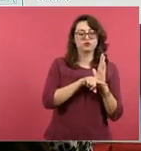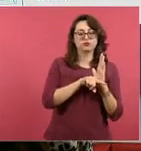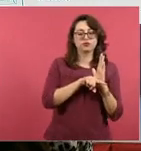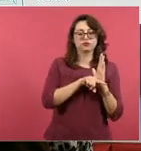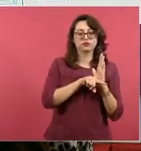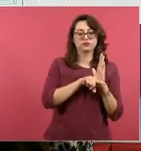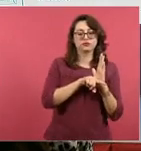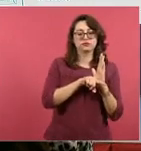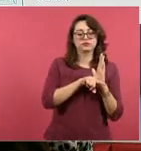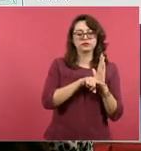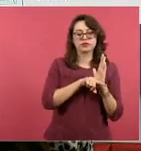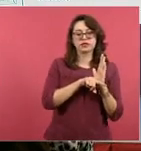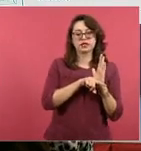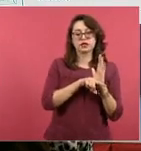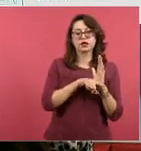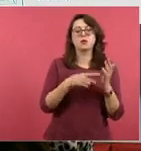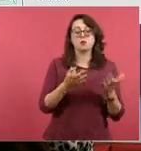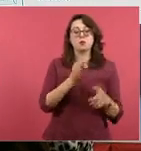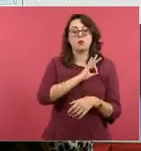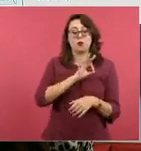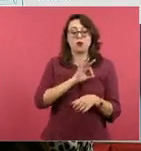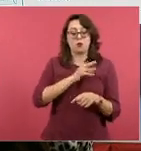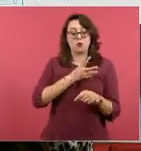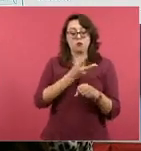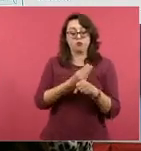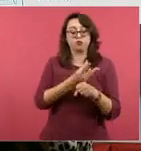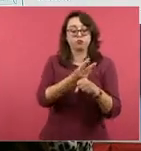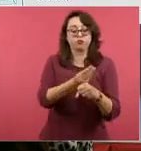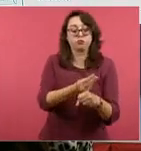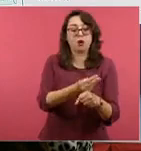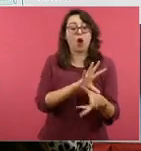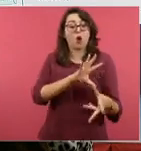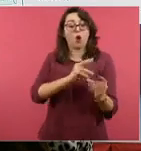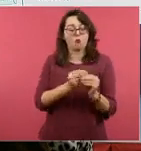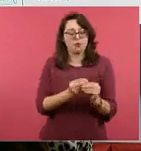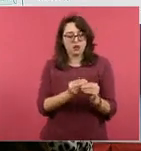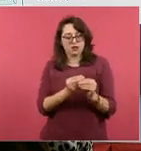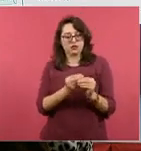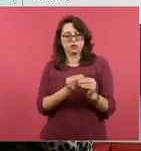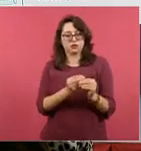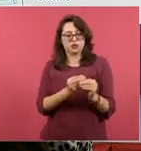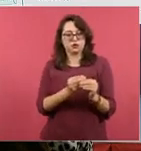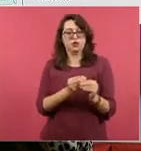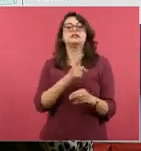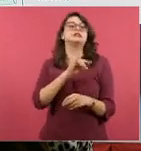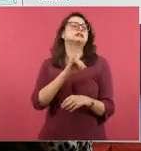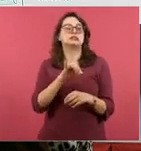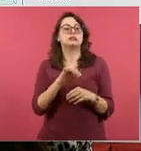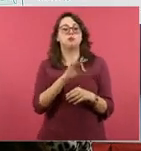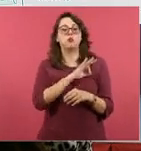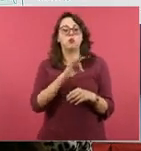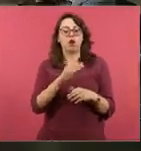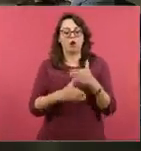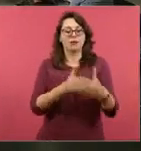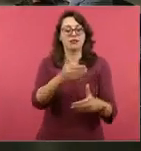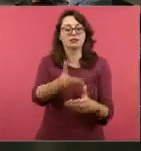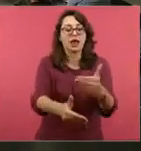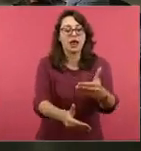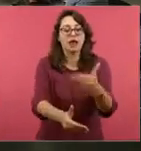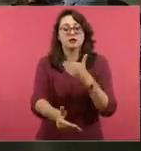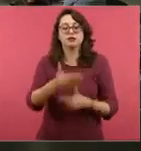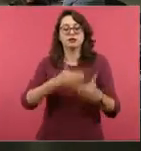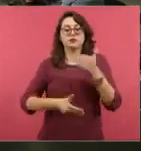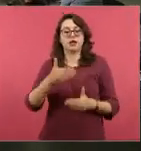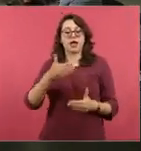¿Conocemos derivadas? Sí. ¿Sabemos integrar? También. Entonces hay procesos que son reversibles.